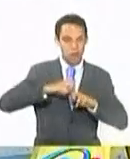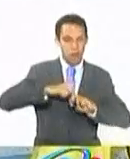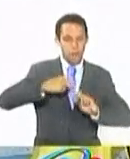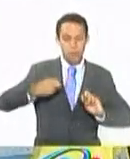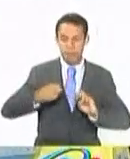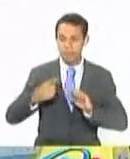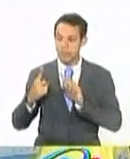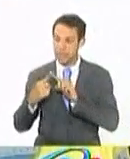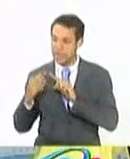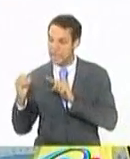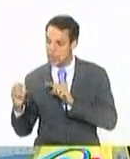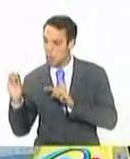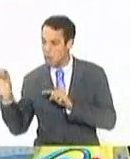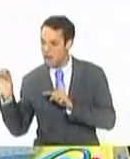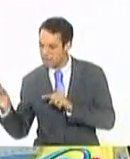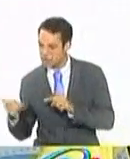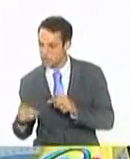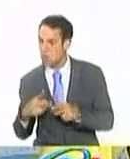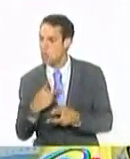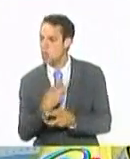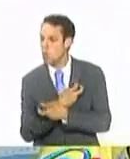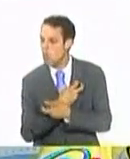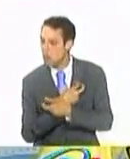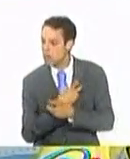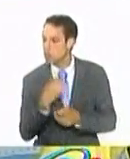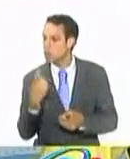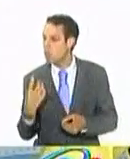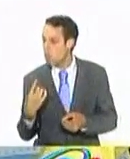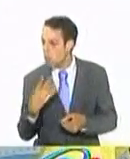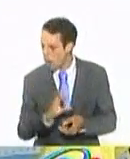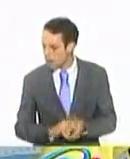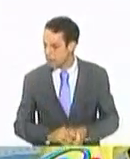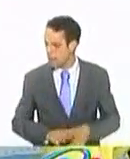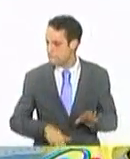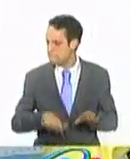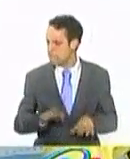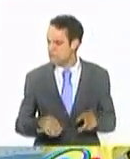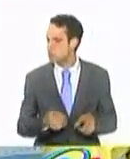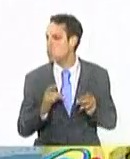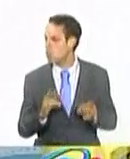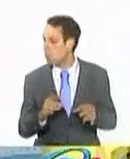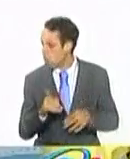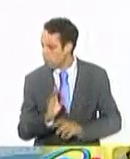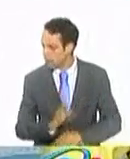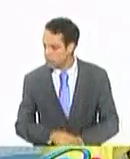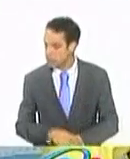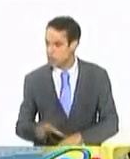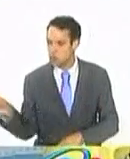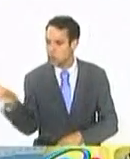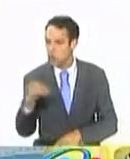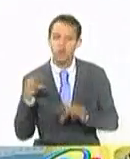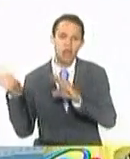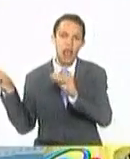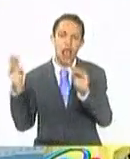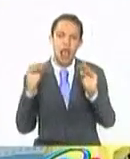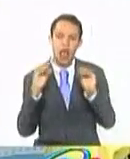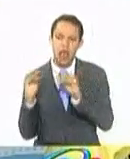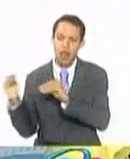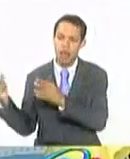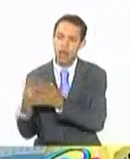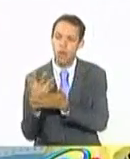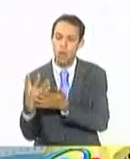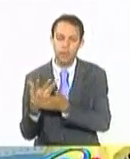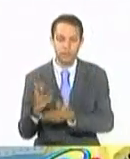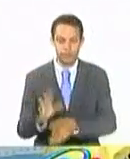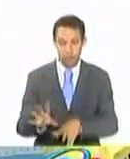la tía a la abuelita Como sucede en la mayoría de los casos y todos diagnosticaron todos opinaron y todos formularon